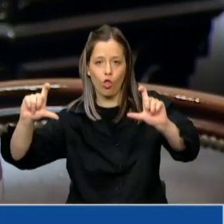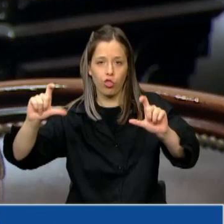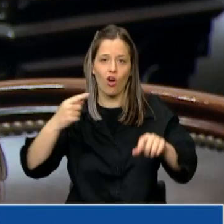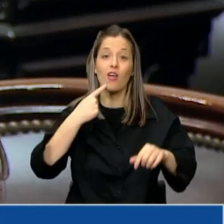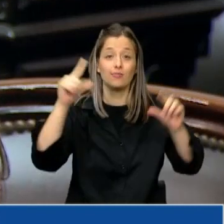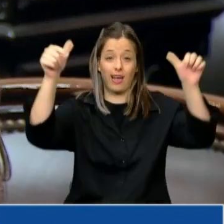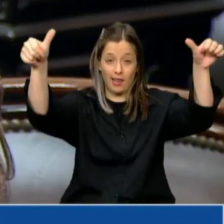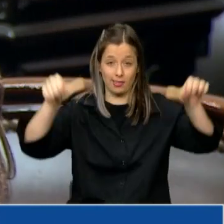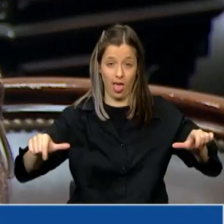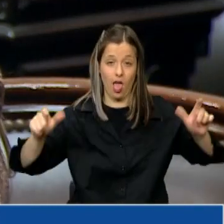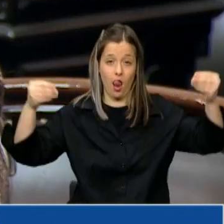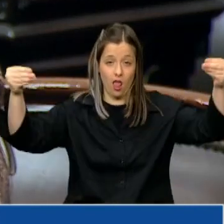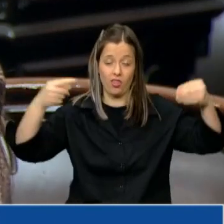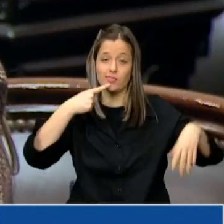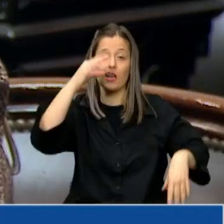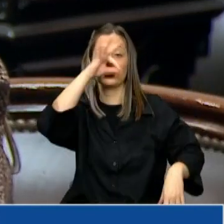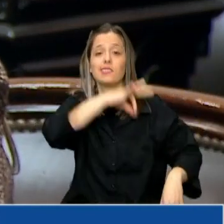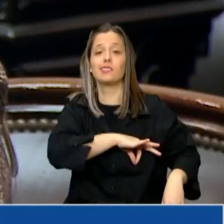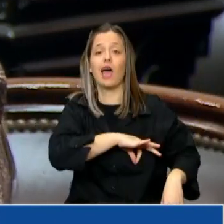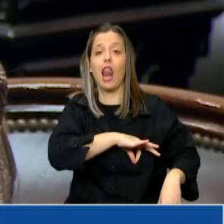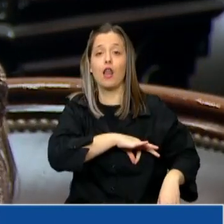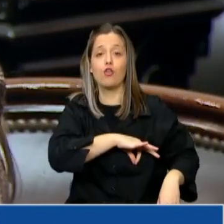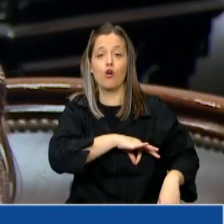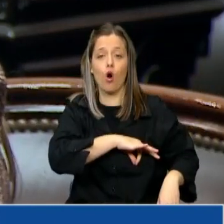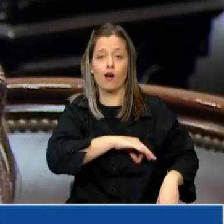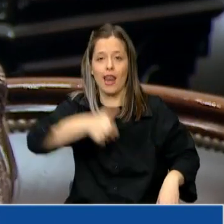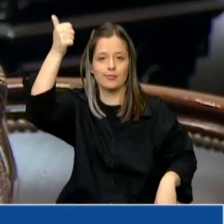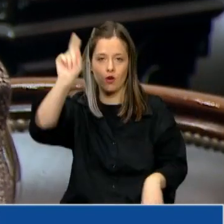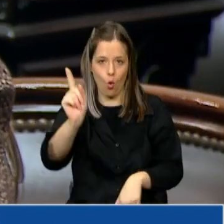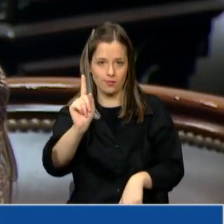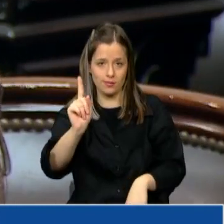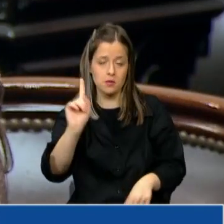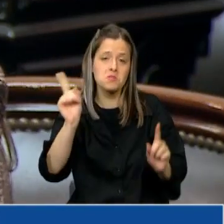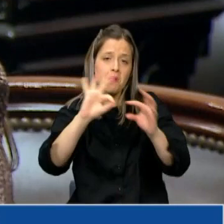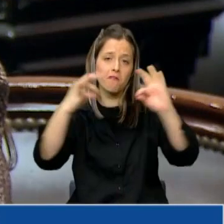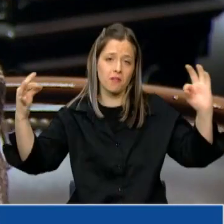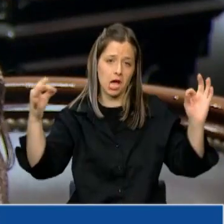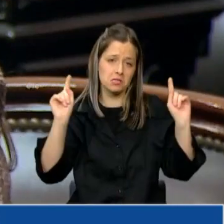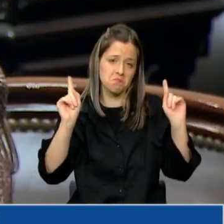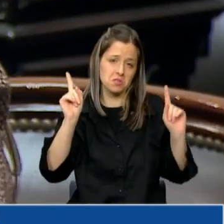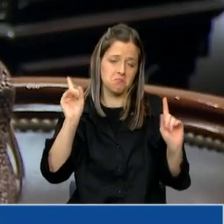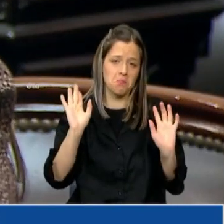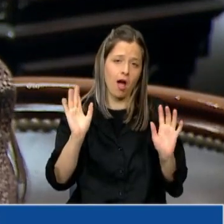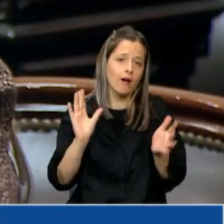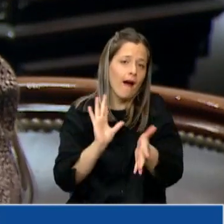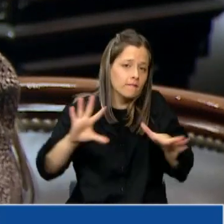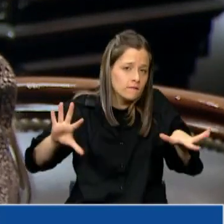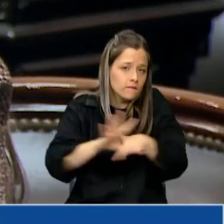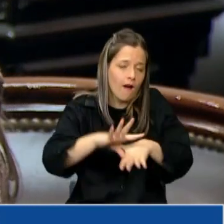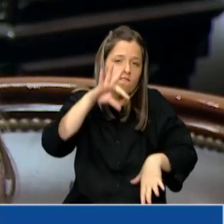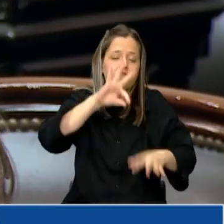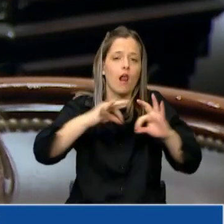no es ganancia. Esta frase, que parece ser una frase de campaña, se